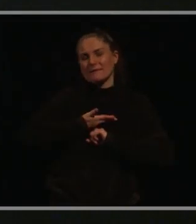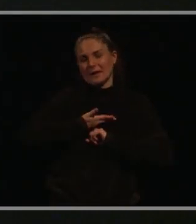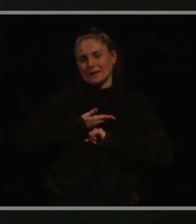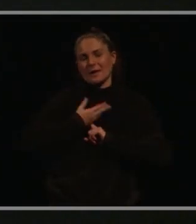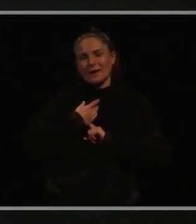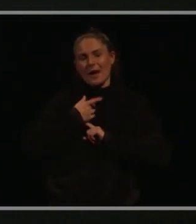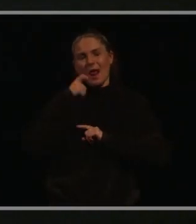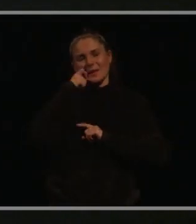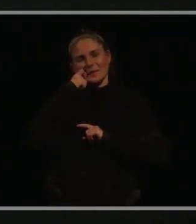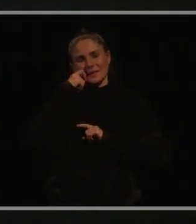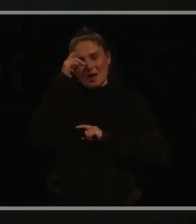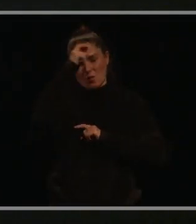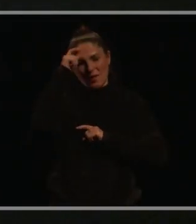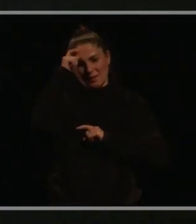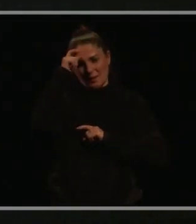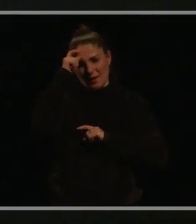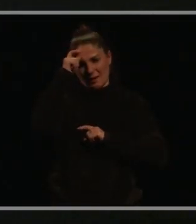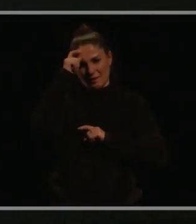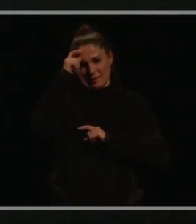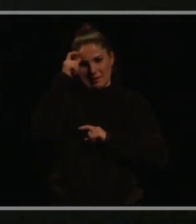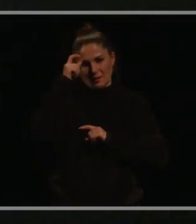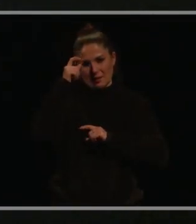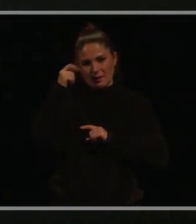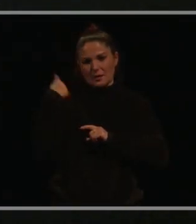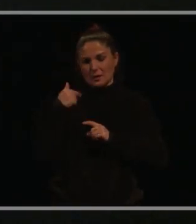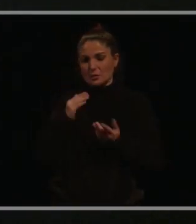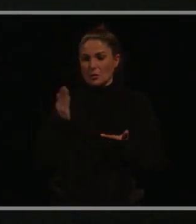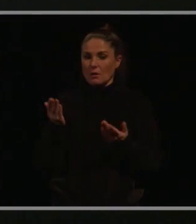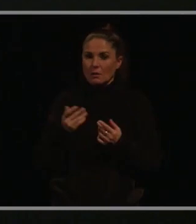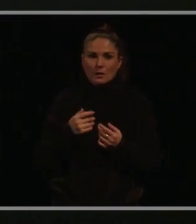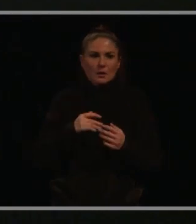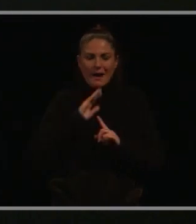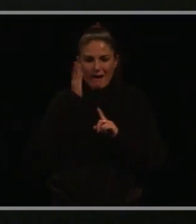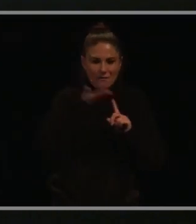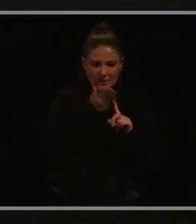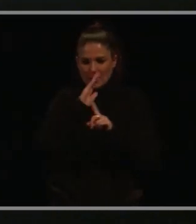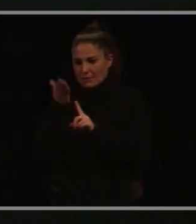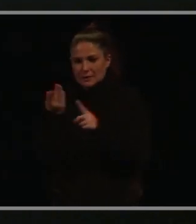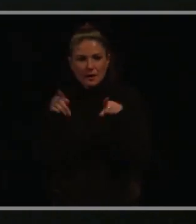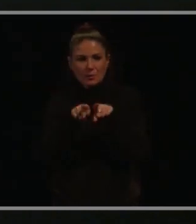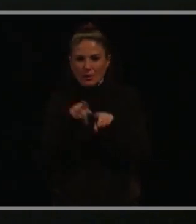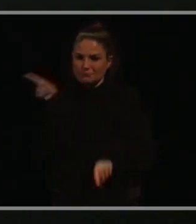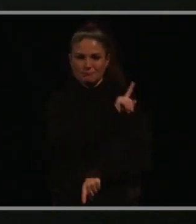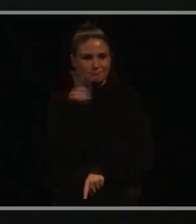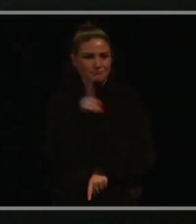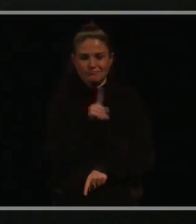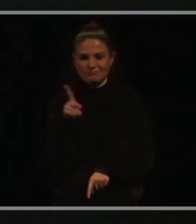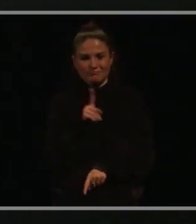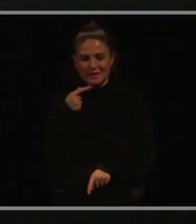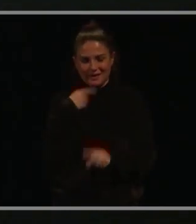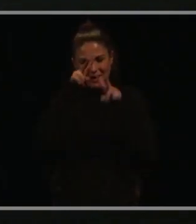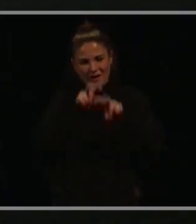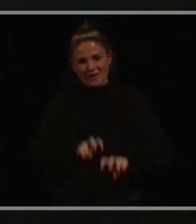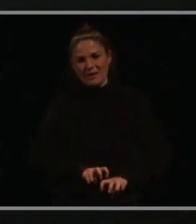mental. Y como imaginaréis, este impacto ha sido desigual. En este estudio